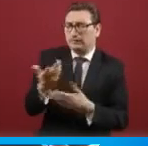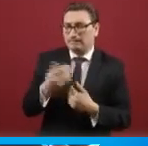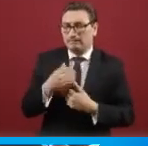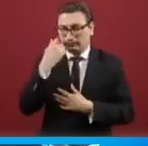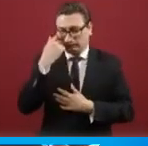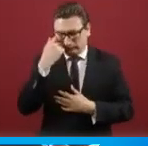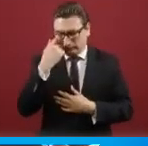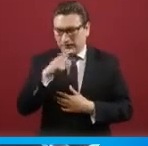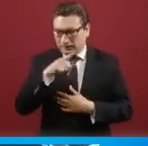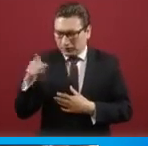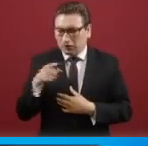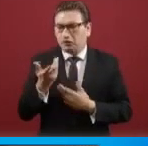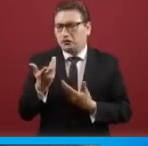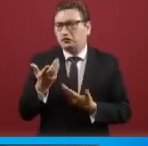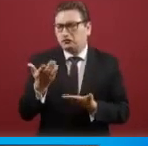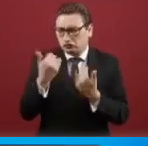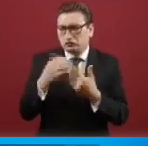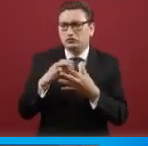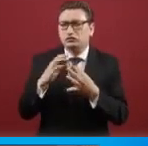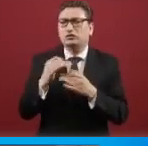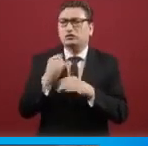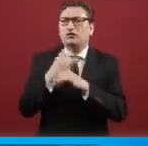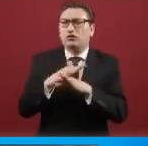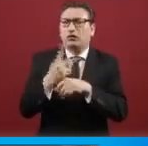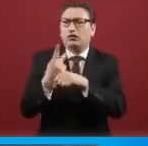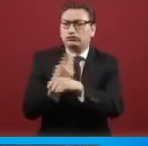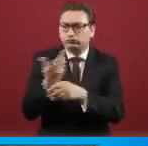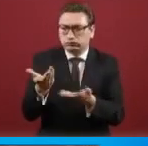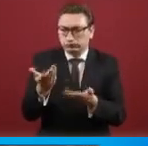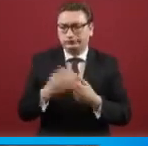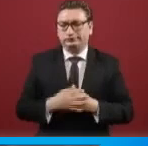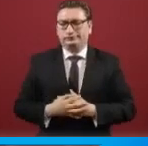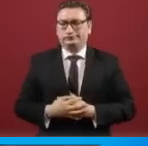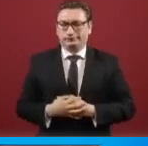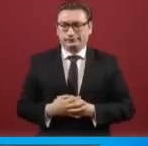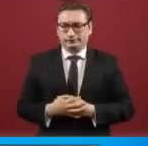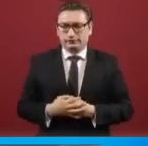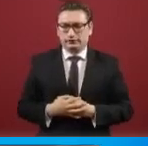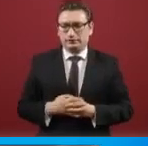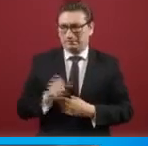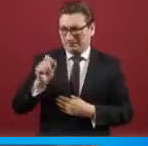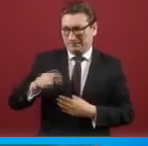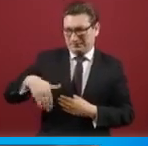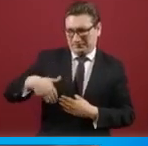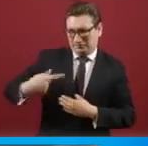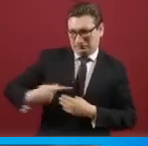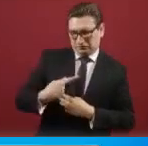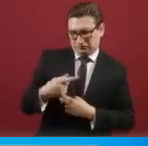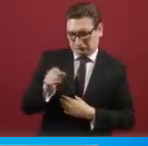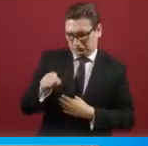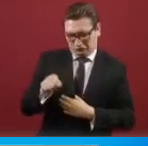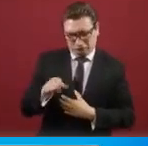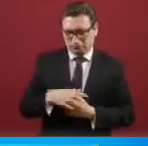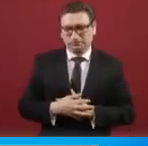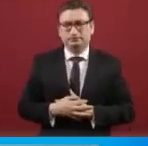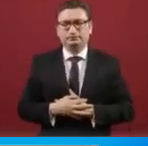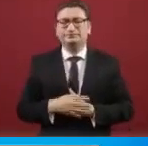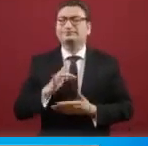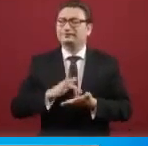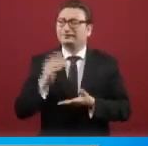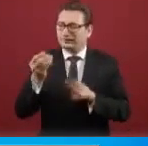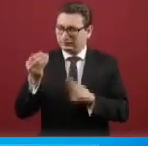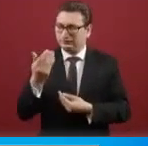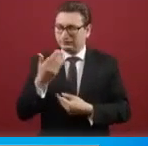en particular con los Estados Unidos. Que prevalezca el diálogo en cualquier conflicto que pueda presentarse. Será Marcelo Ebrard quien enviará una